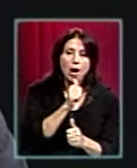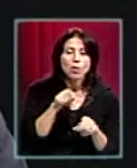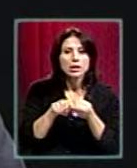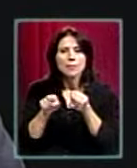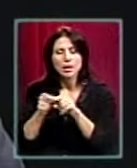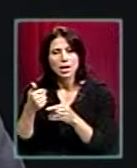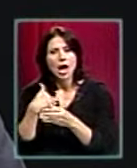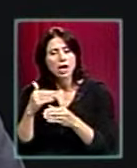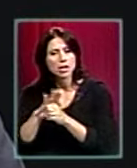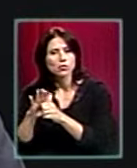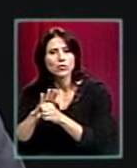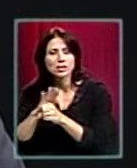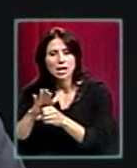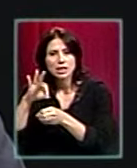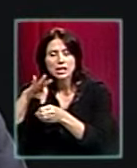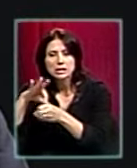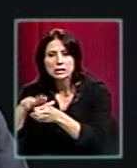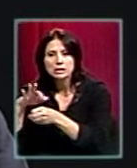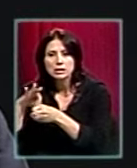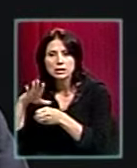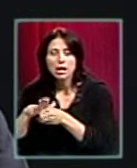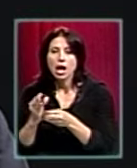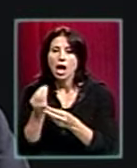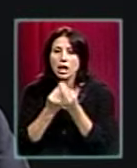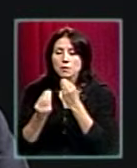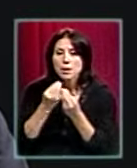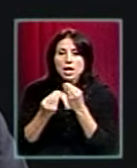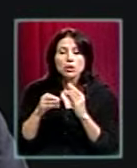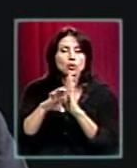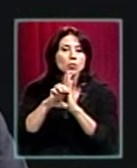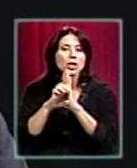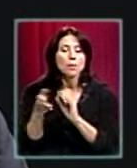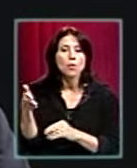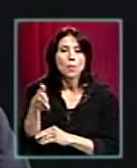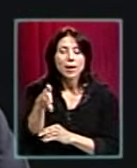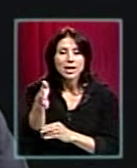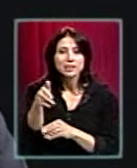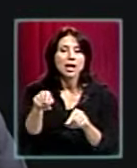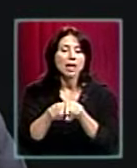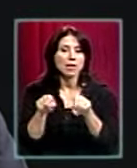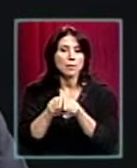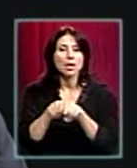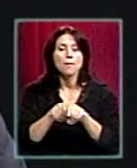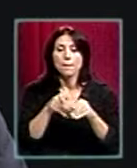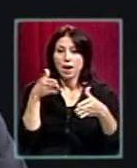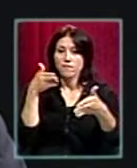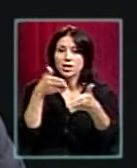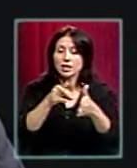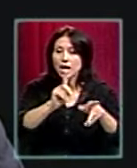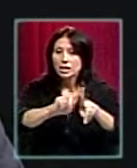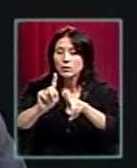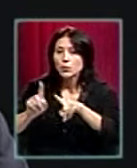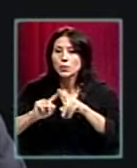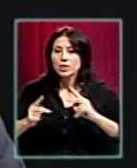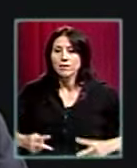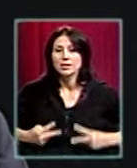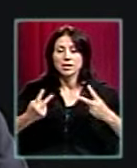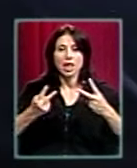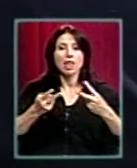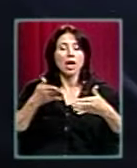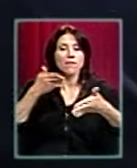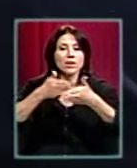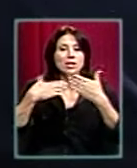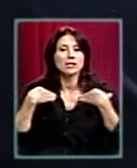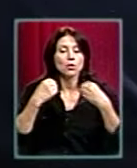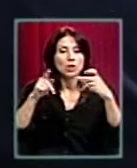alimentos, tanto de la agricultura como de la pesca. Va a afectar, por supuesto, la biodiversidad, va a afectar la salud de las personas con nuevas